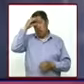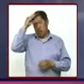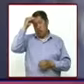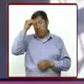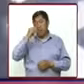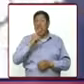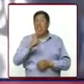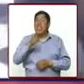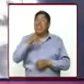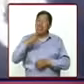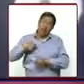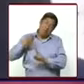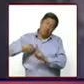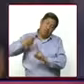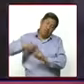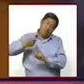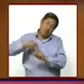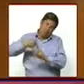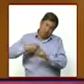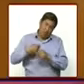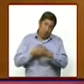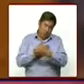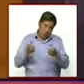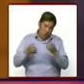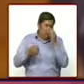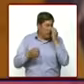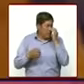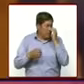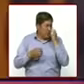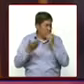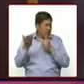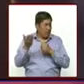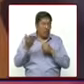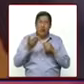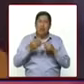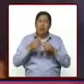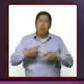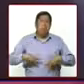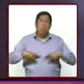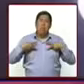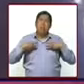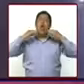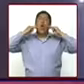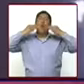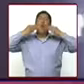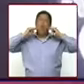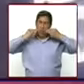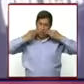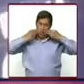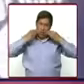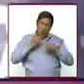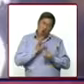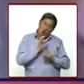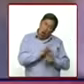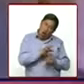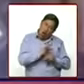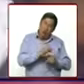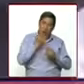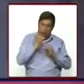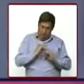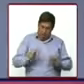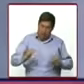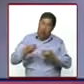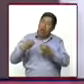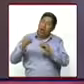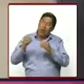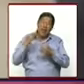era el inquilino, que estaba en el municipio de Montero, se presume que obligaba a las menores de edad también